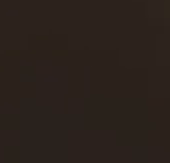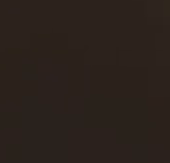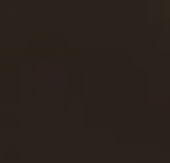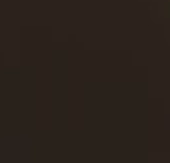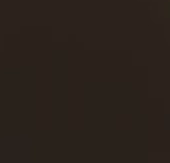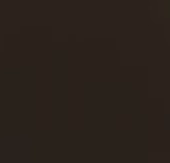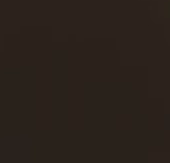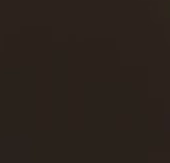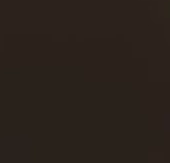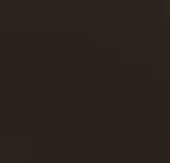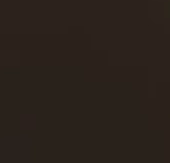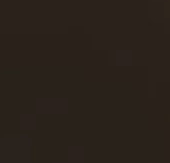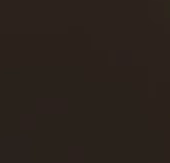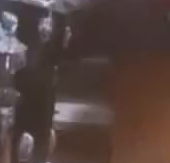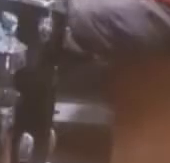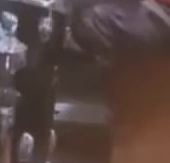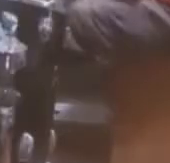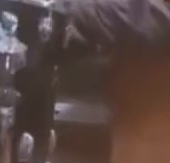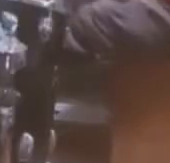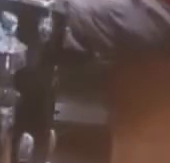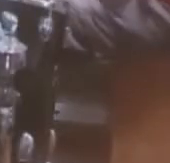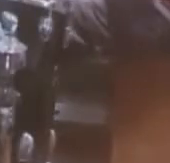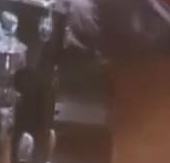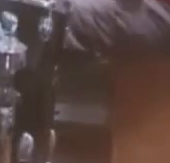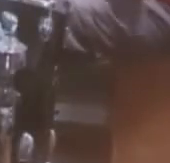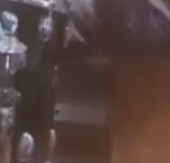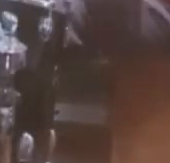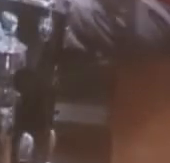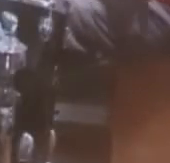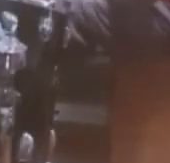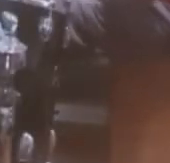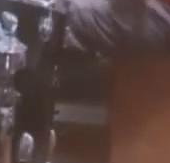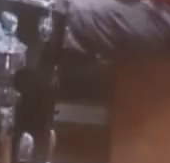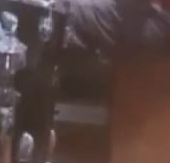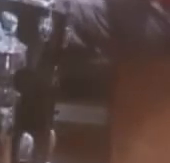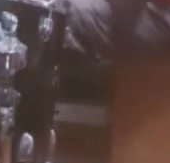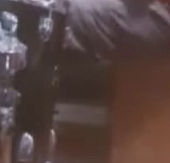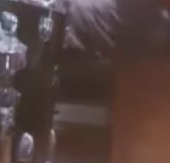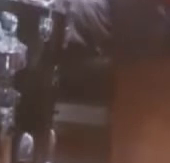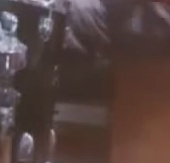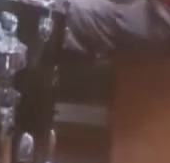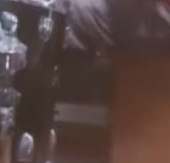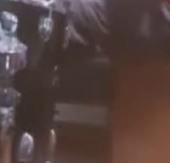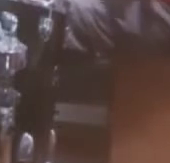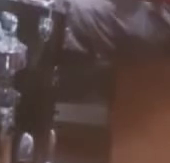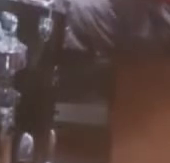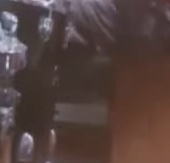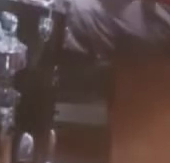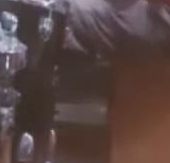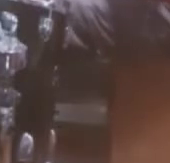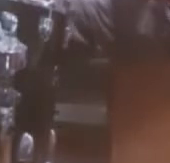qué remarla. Cumbia, que te deja expuesto el